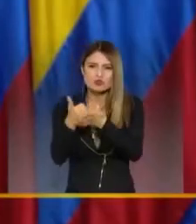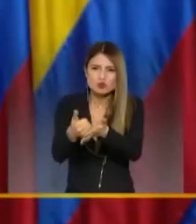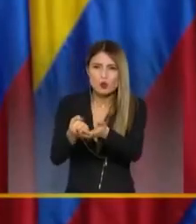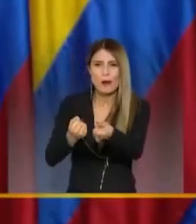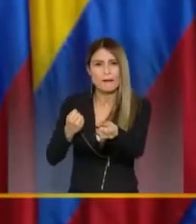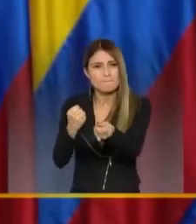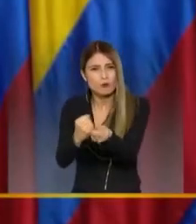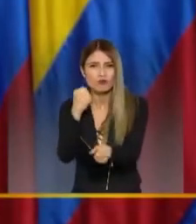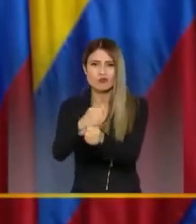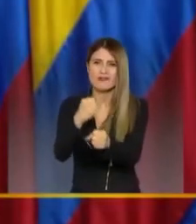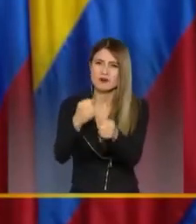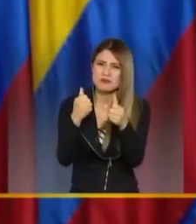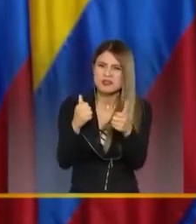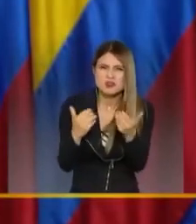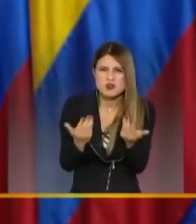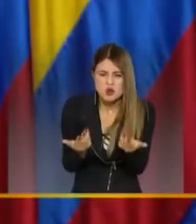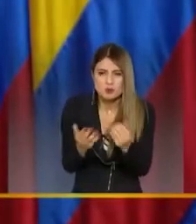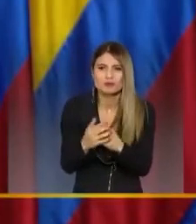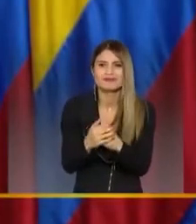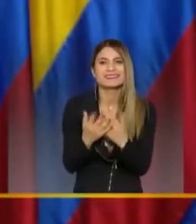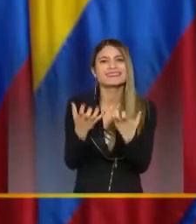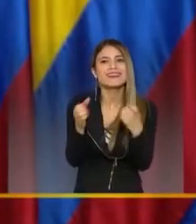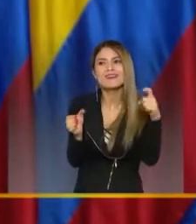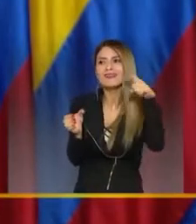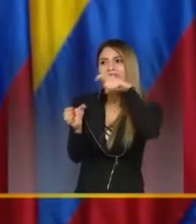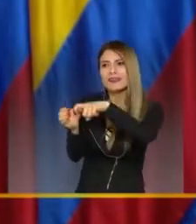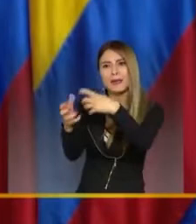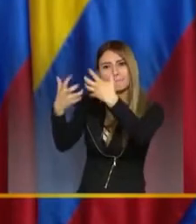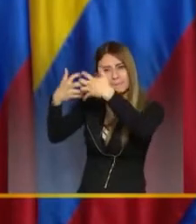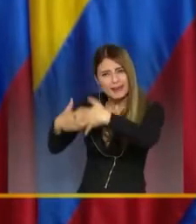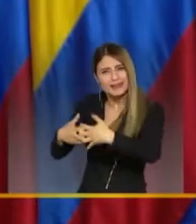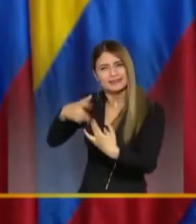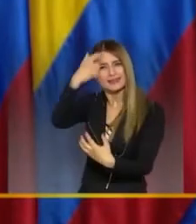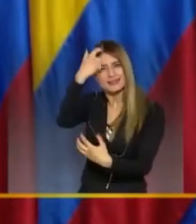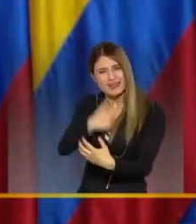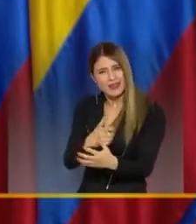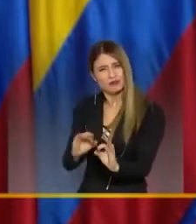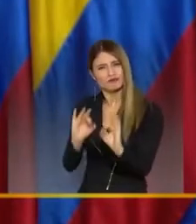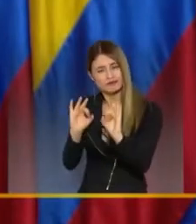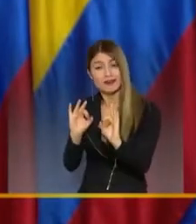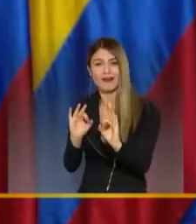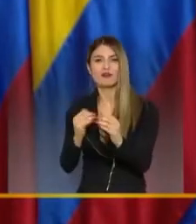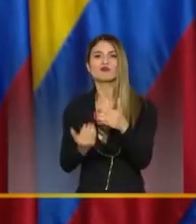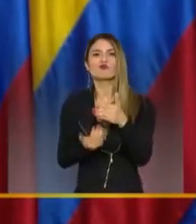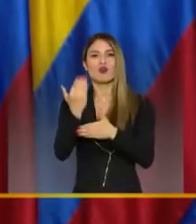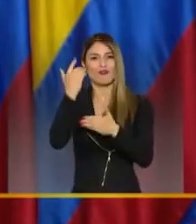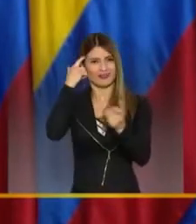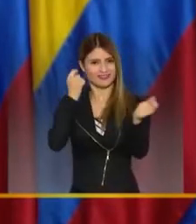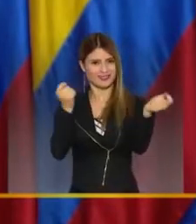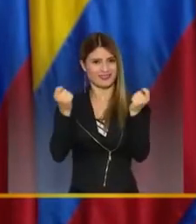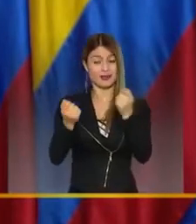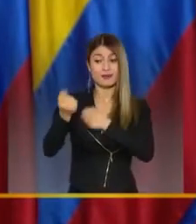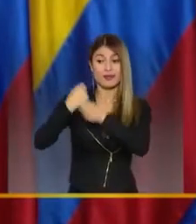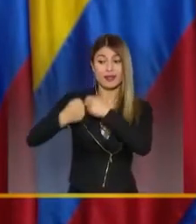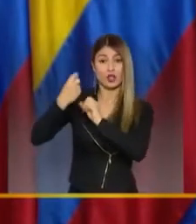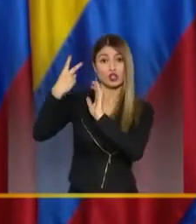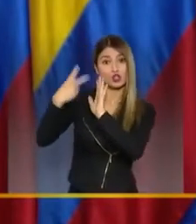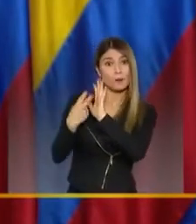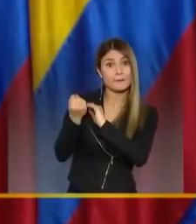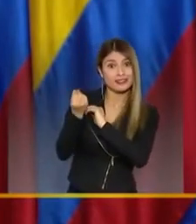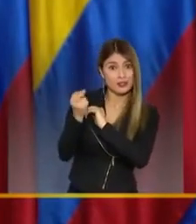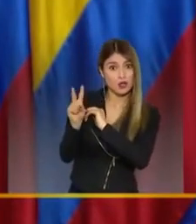para promover la creación de empleos formales y de calidad, redujimos desde el año 2012 los llamados